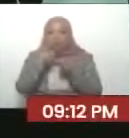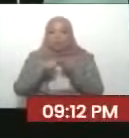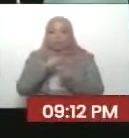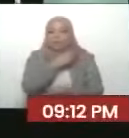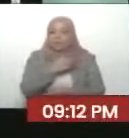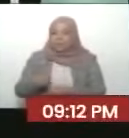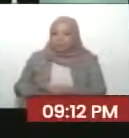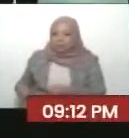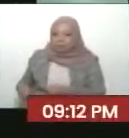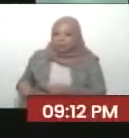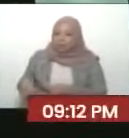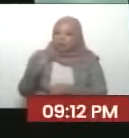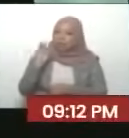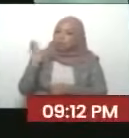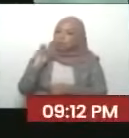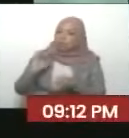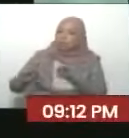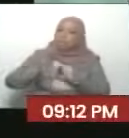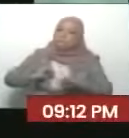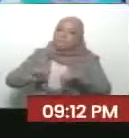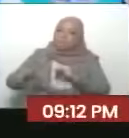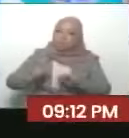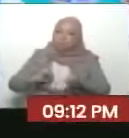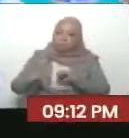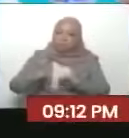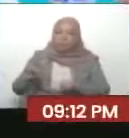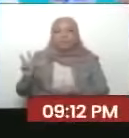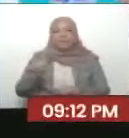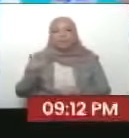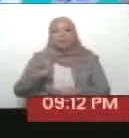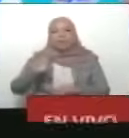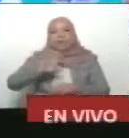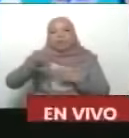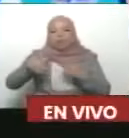Gómez, el movimiento Venezuela Todo,